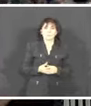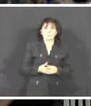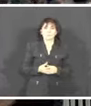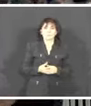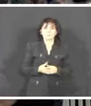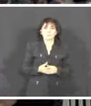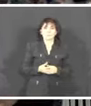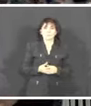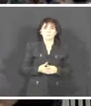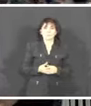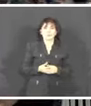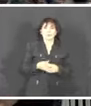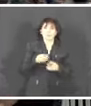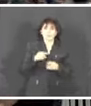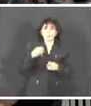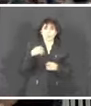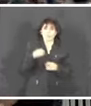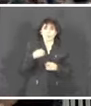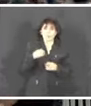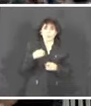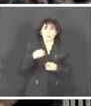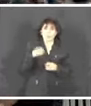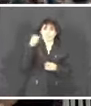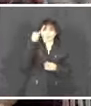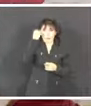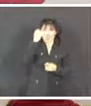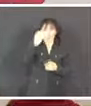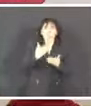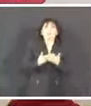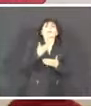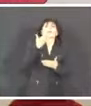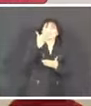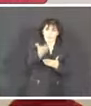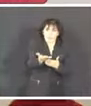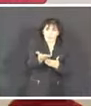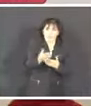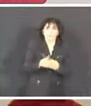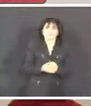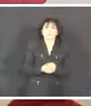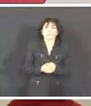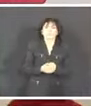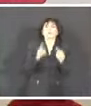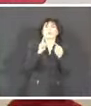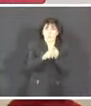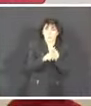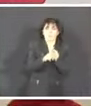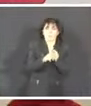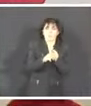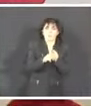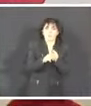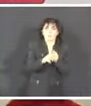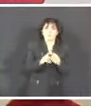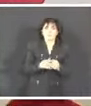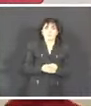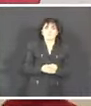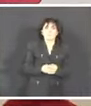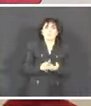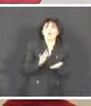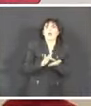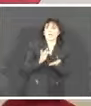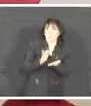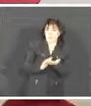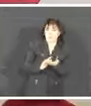voy a poner a su consideración otros programas sociales. El primero, apoyo a